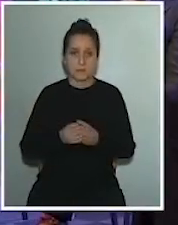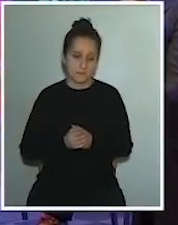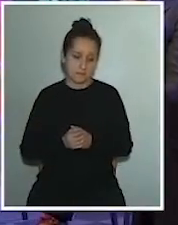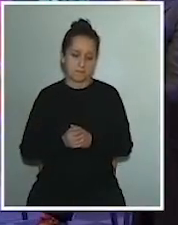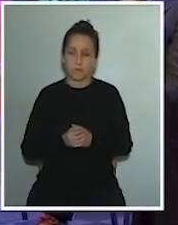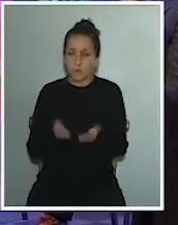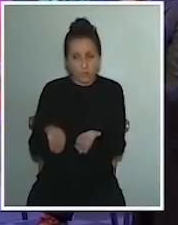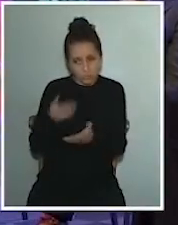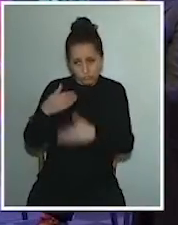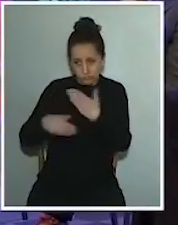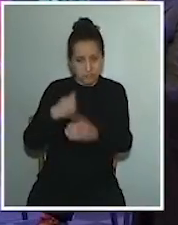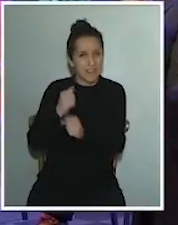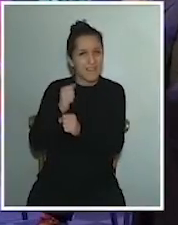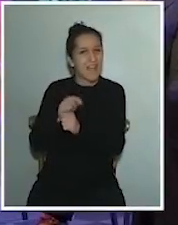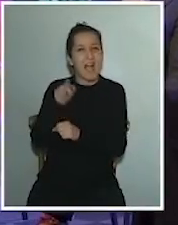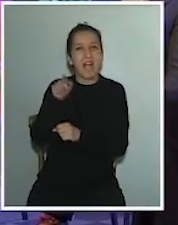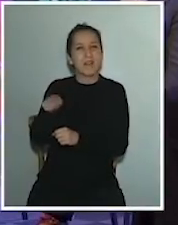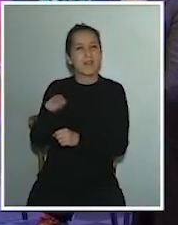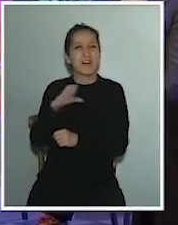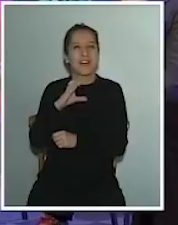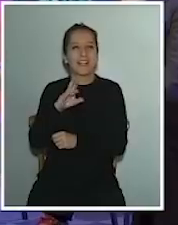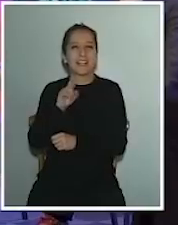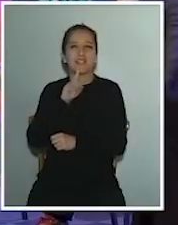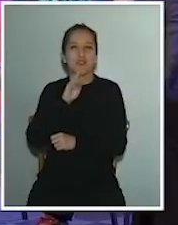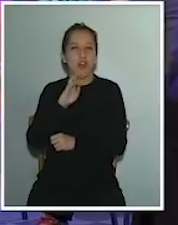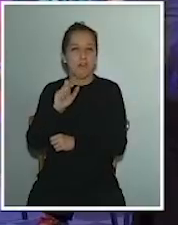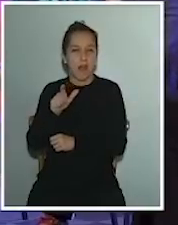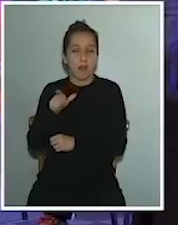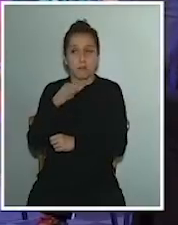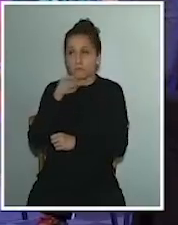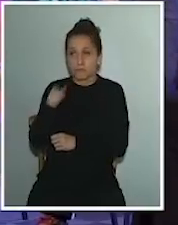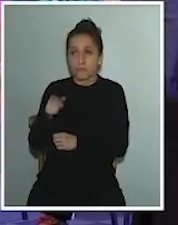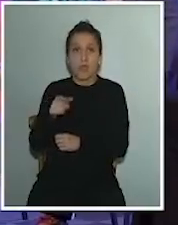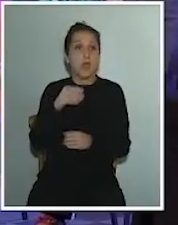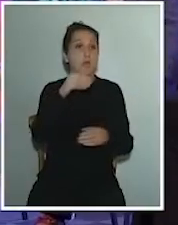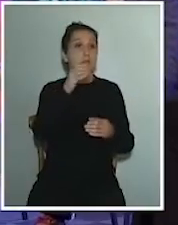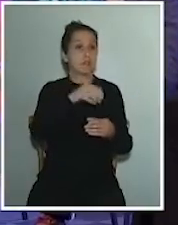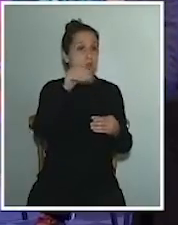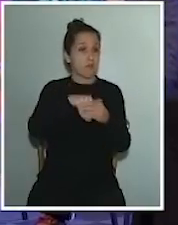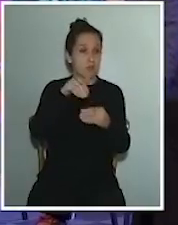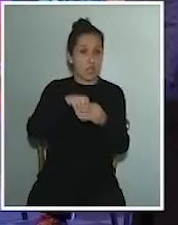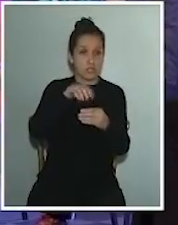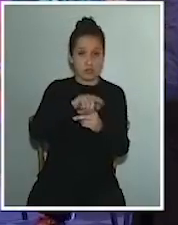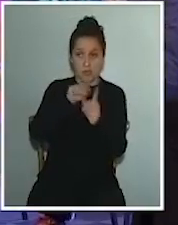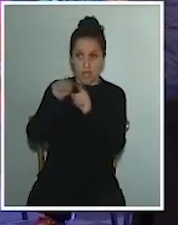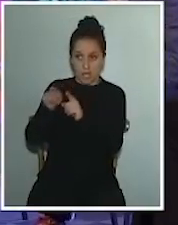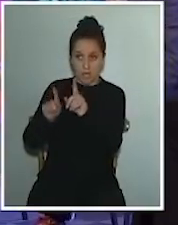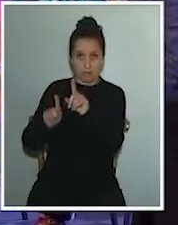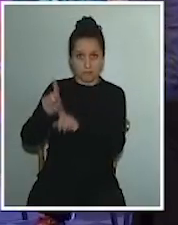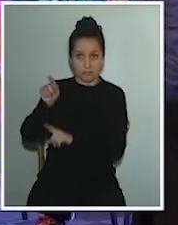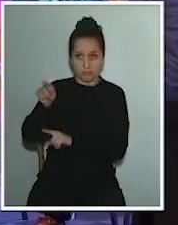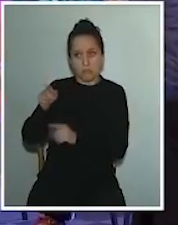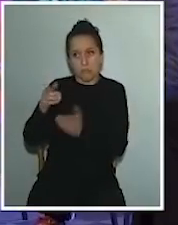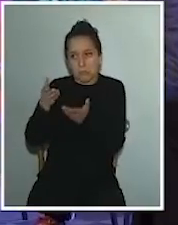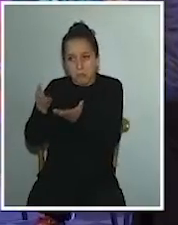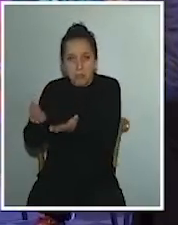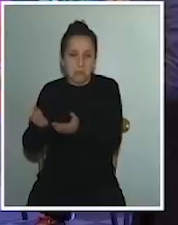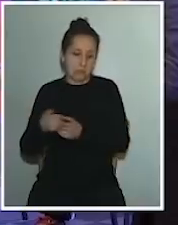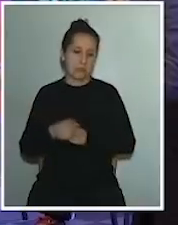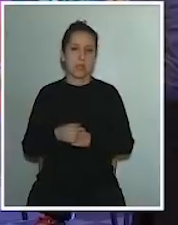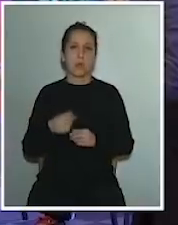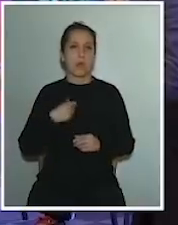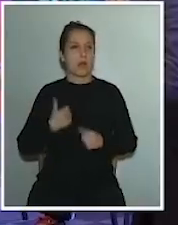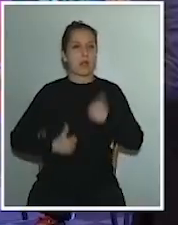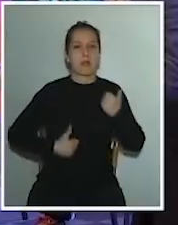Haga usted lo que estime conveniente porque la ciudadanía lo eligió Y eso yo tiene que ser un cambio de actitud